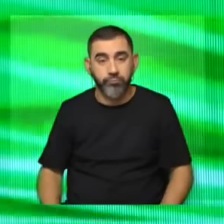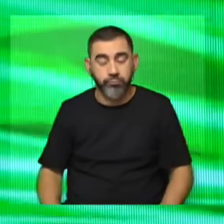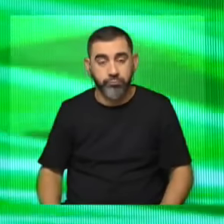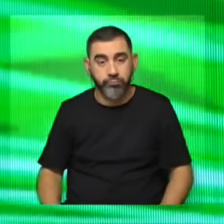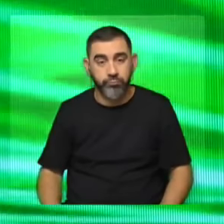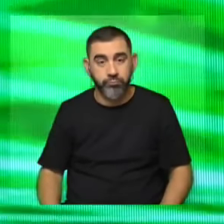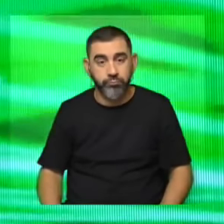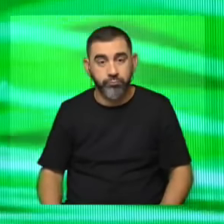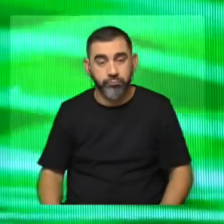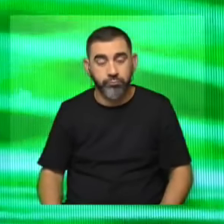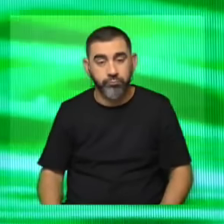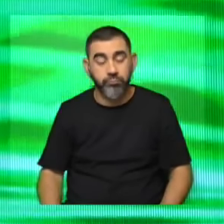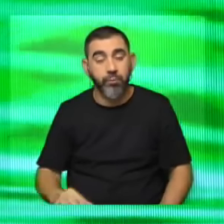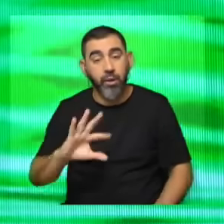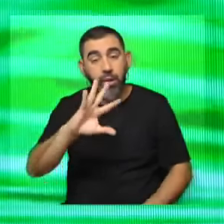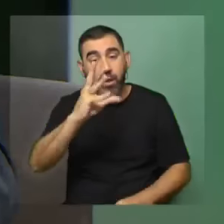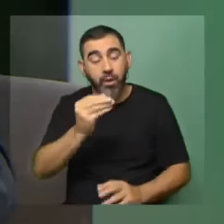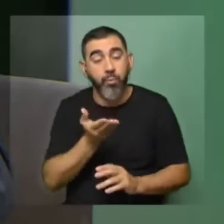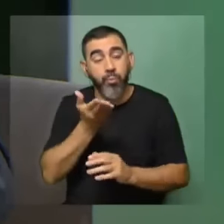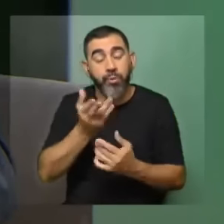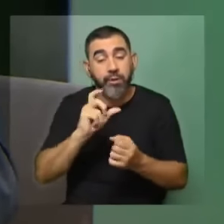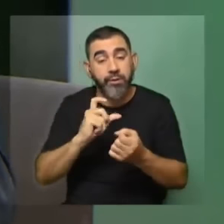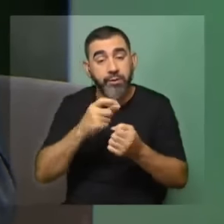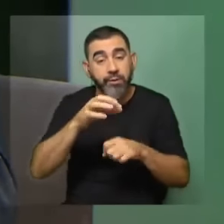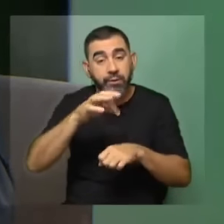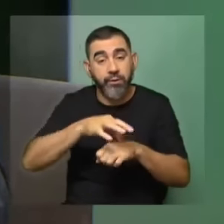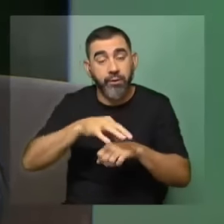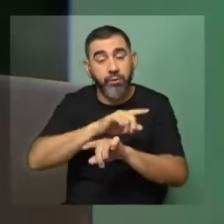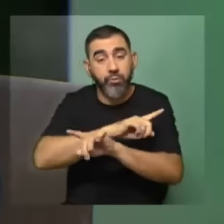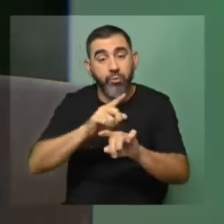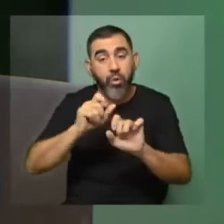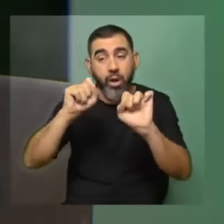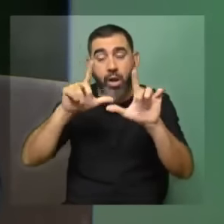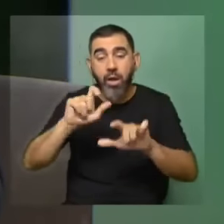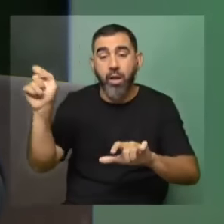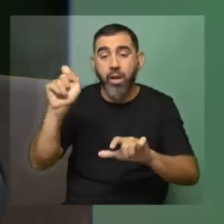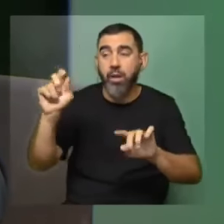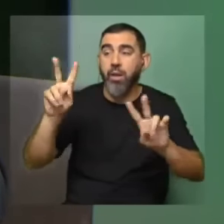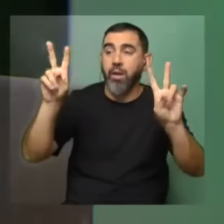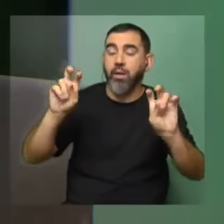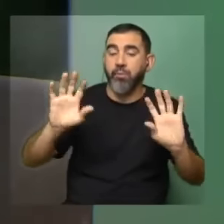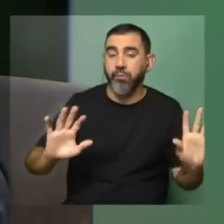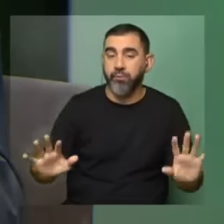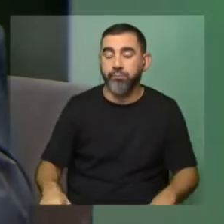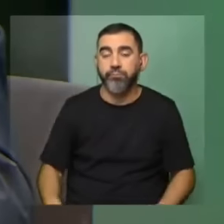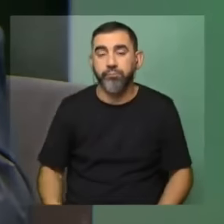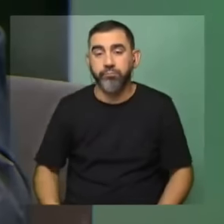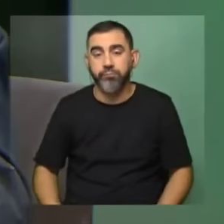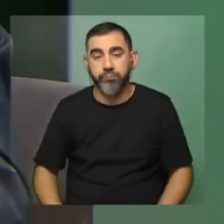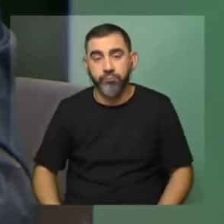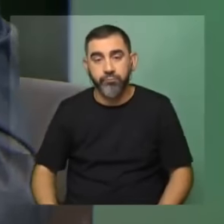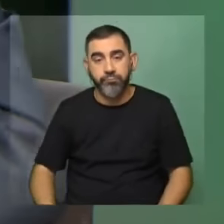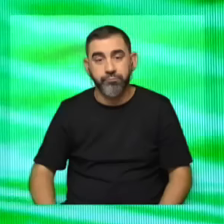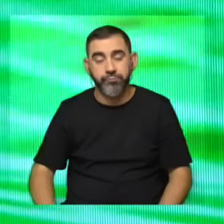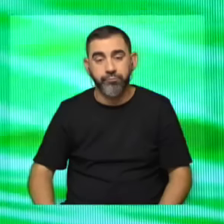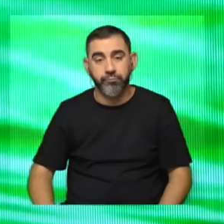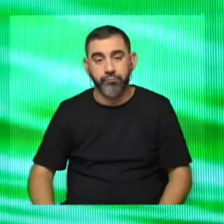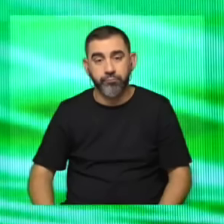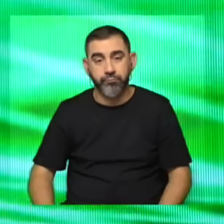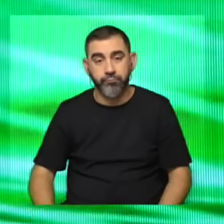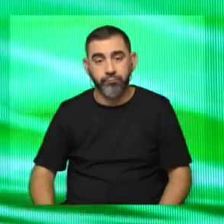probarlo está claro desde casmu se le pidió al sindicato médico no gener a arma pública con este con este asunto qué visión tiene el smmu bueno a